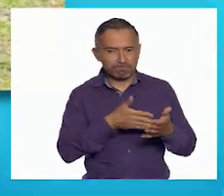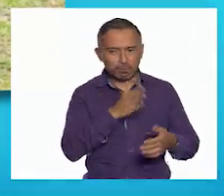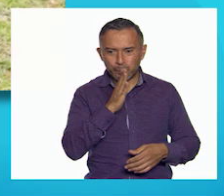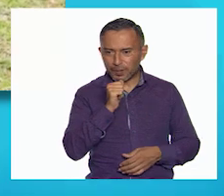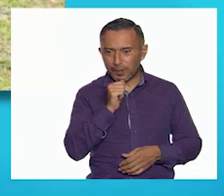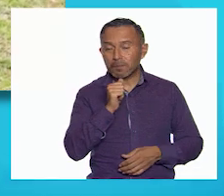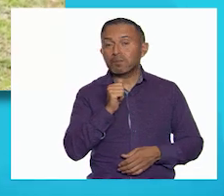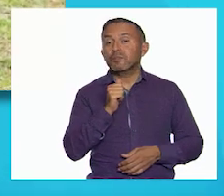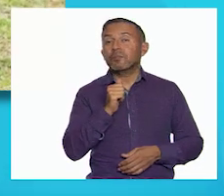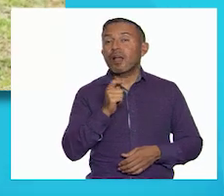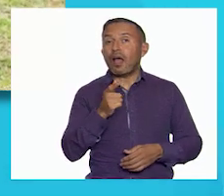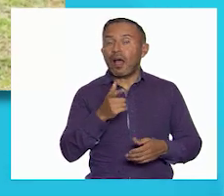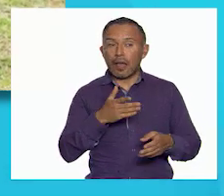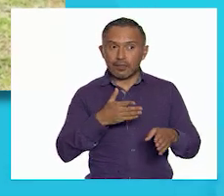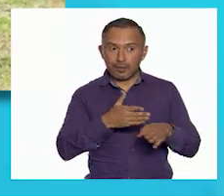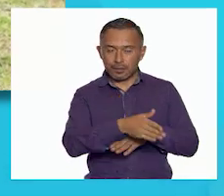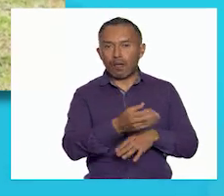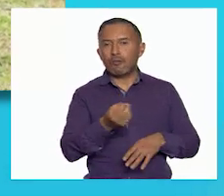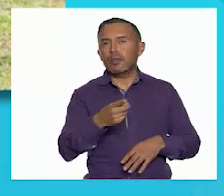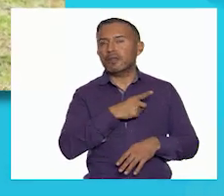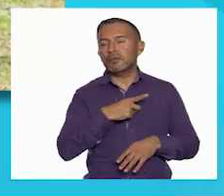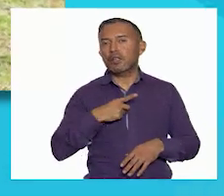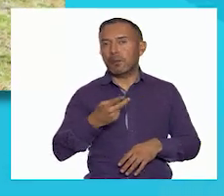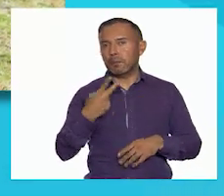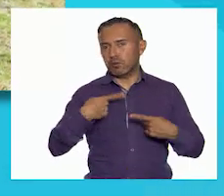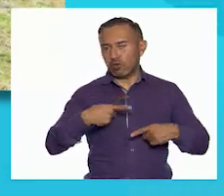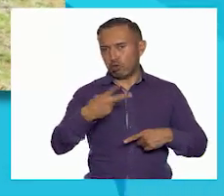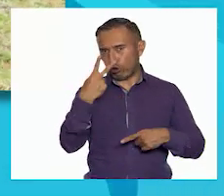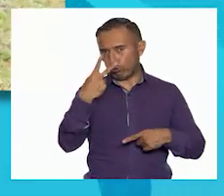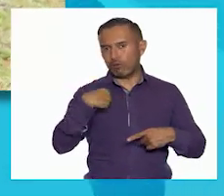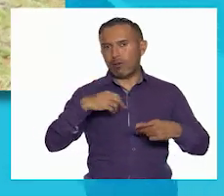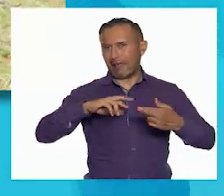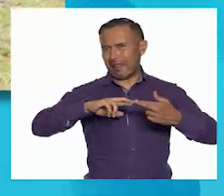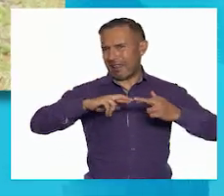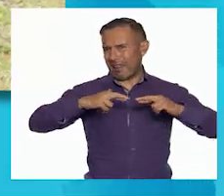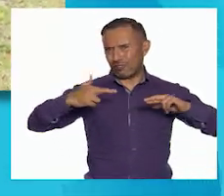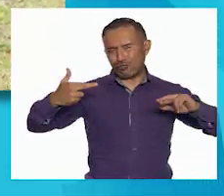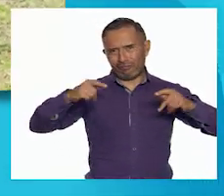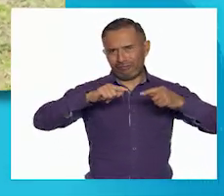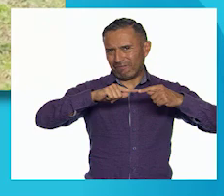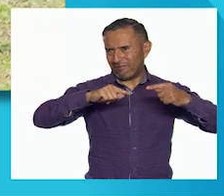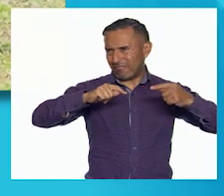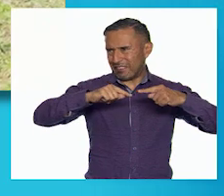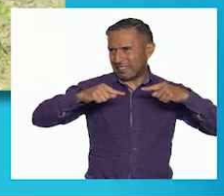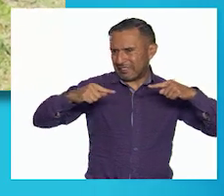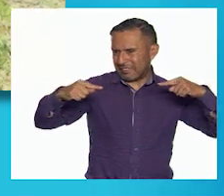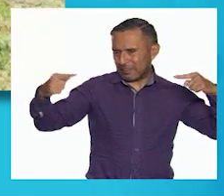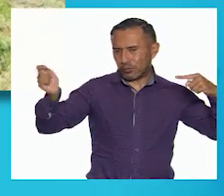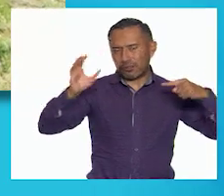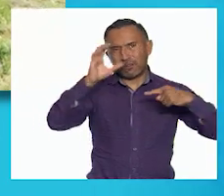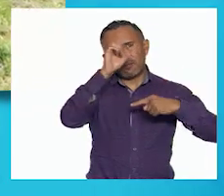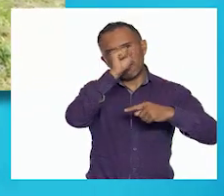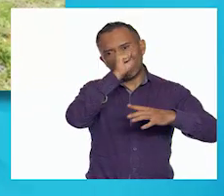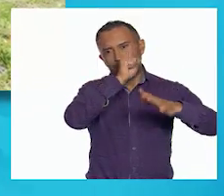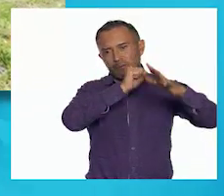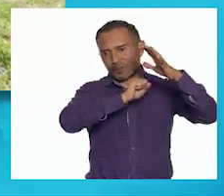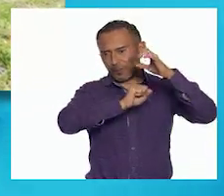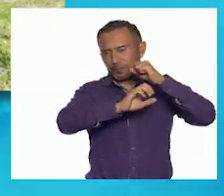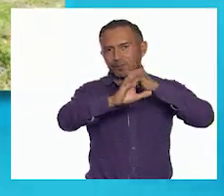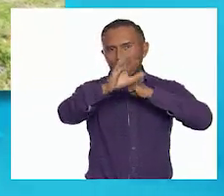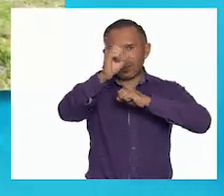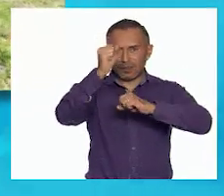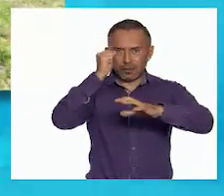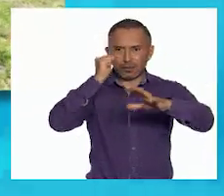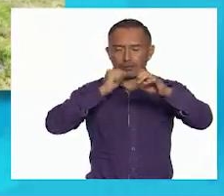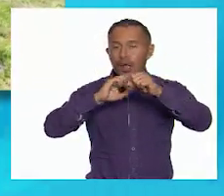poner 2 personas, un lazo grande, para que se fueran deteniendo y pasaran. Los